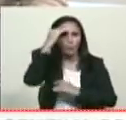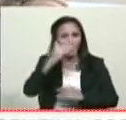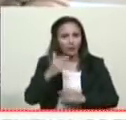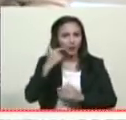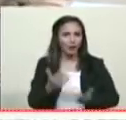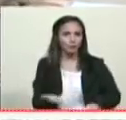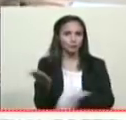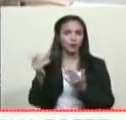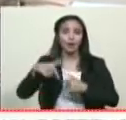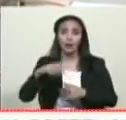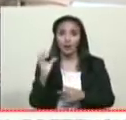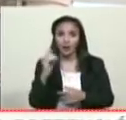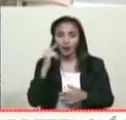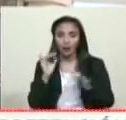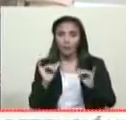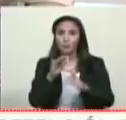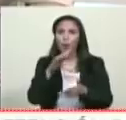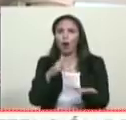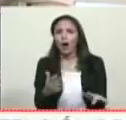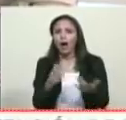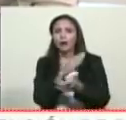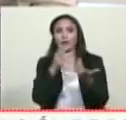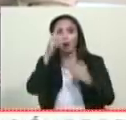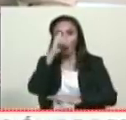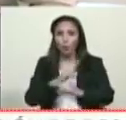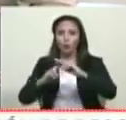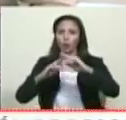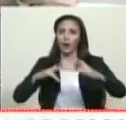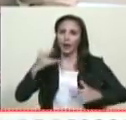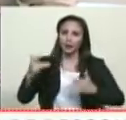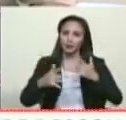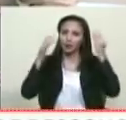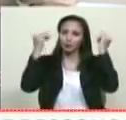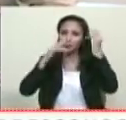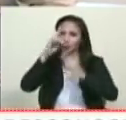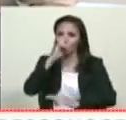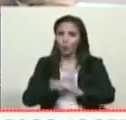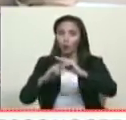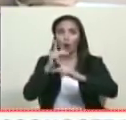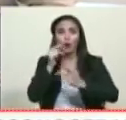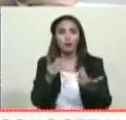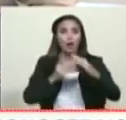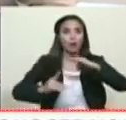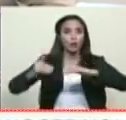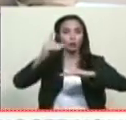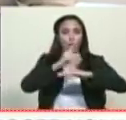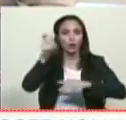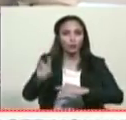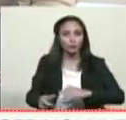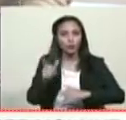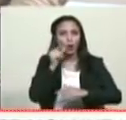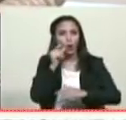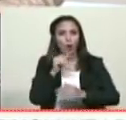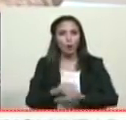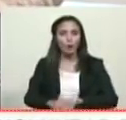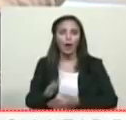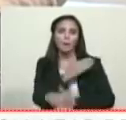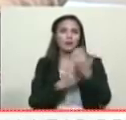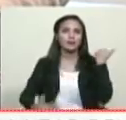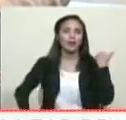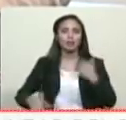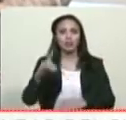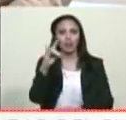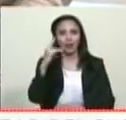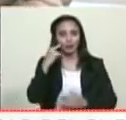aquí en Caracas, donde se realiza el acto solemne de conferimiento del doctorado honoris causa al presidente Evo Morales.